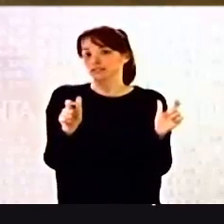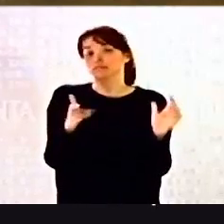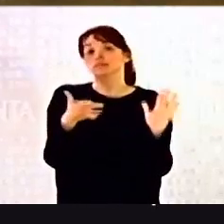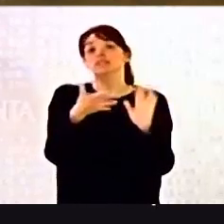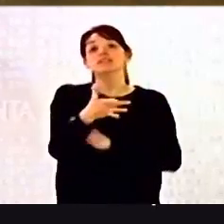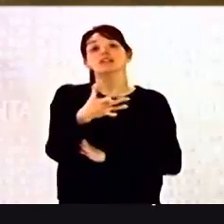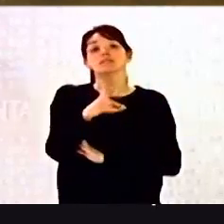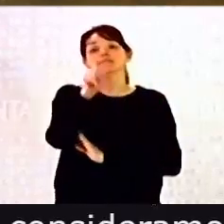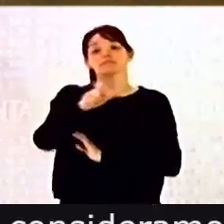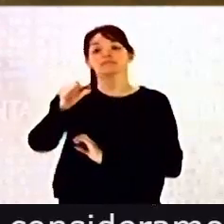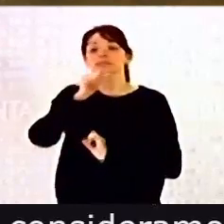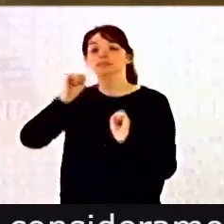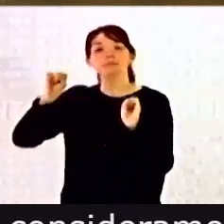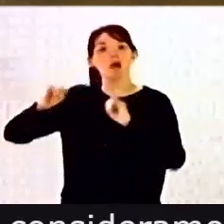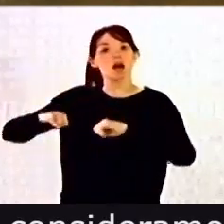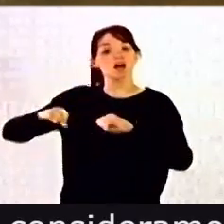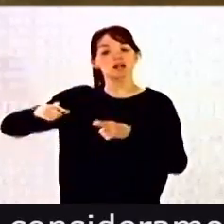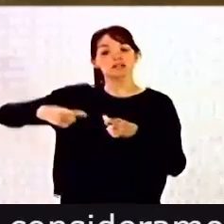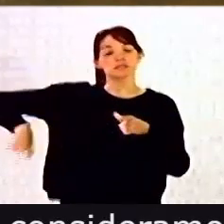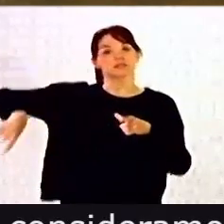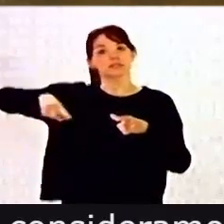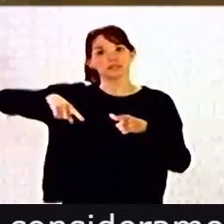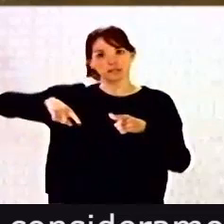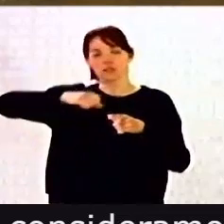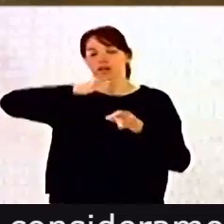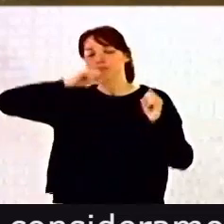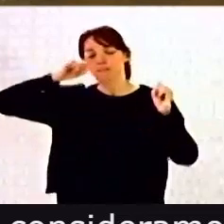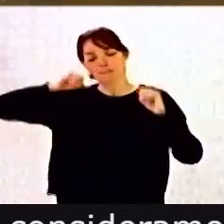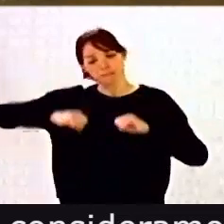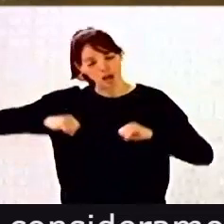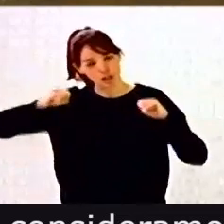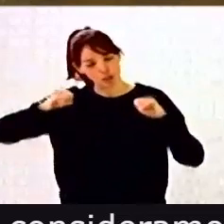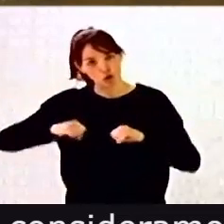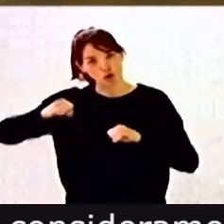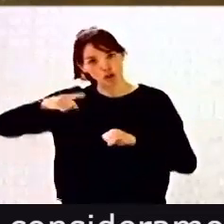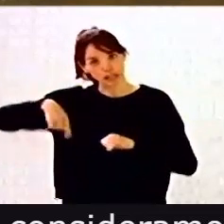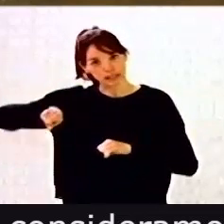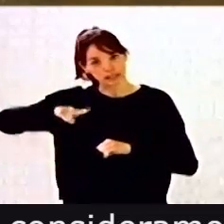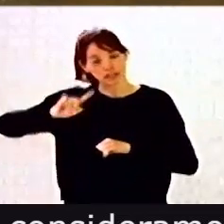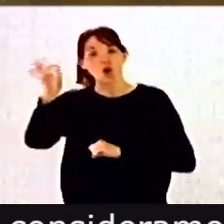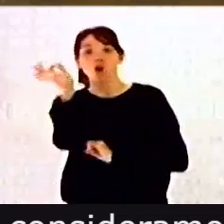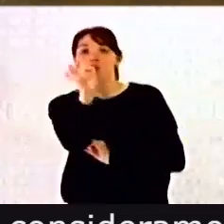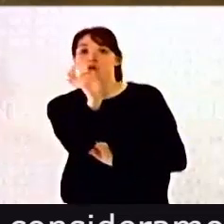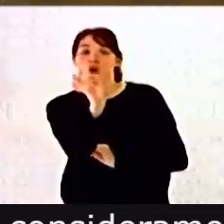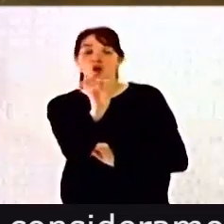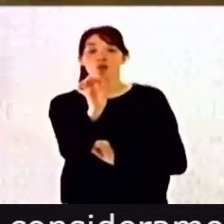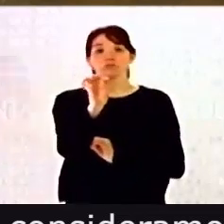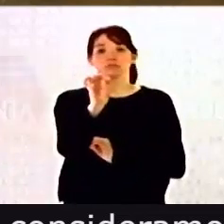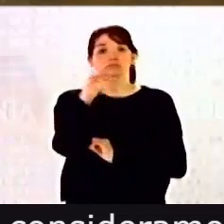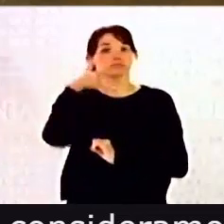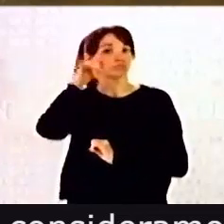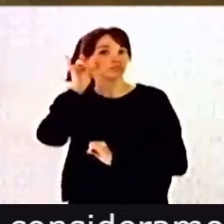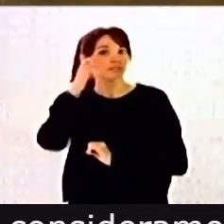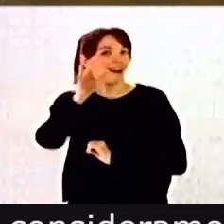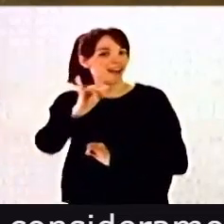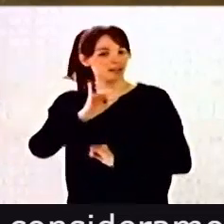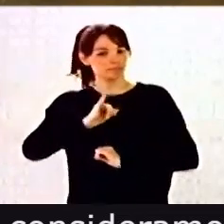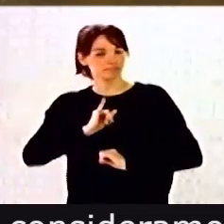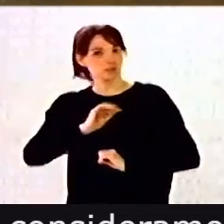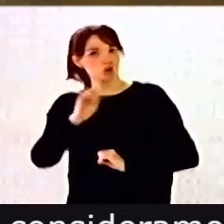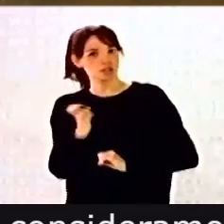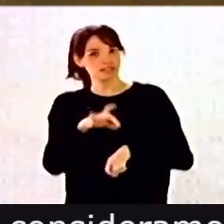personas mayores, tenemos que considerar a las personas con diferentes factores de riesgo y tenemos que